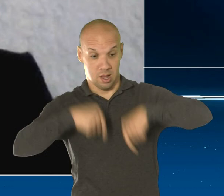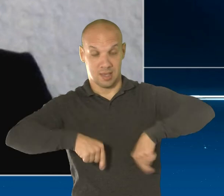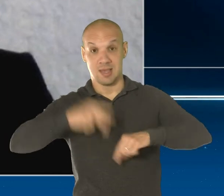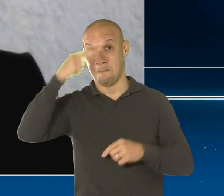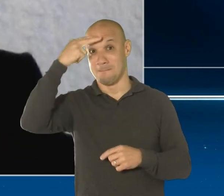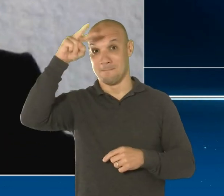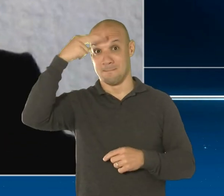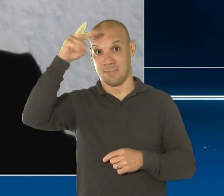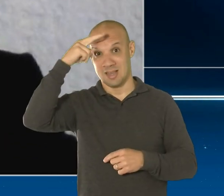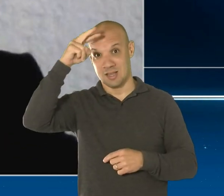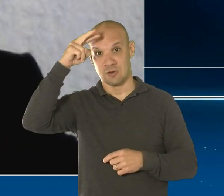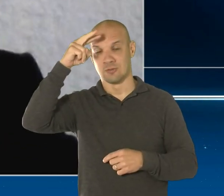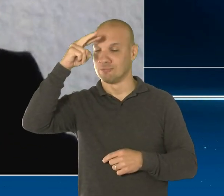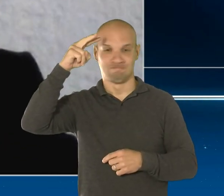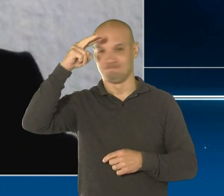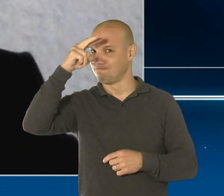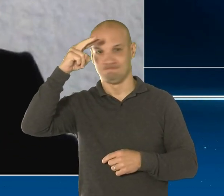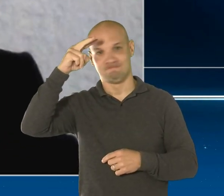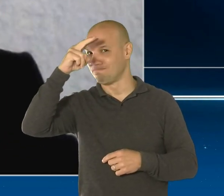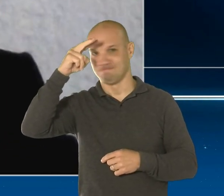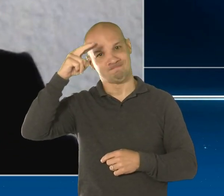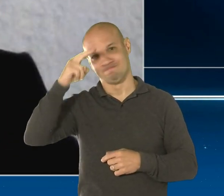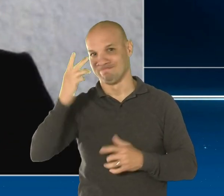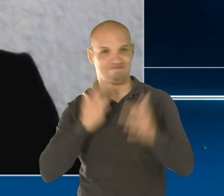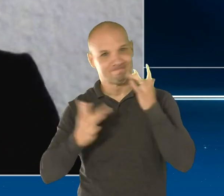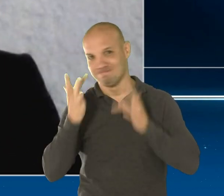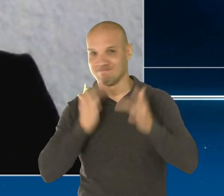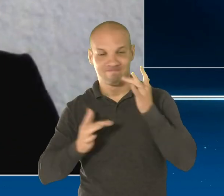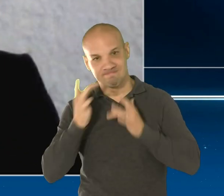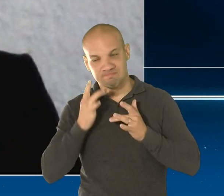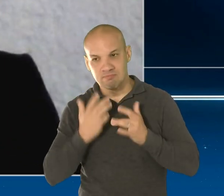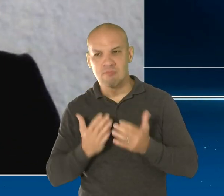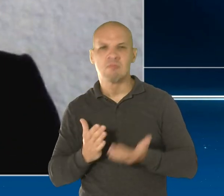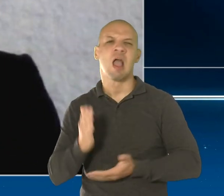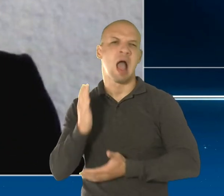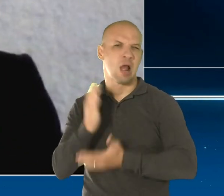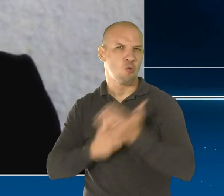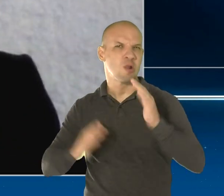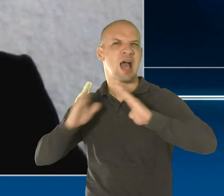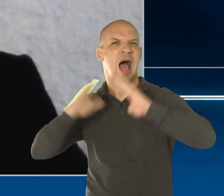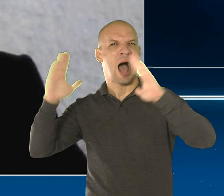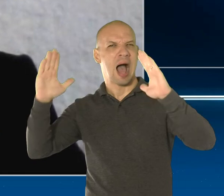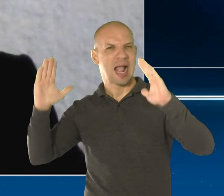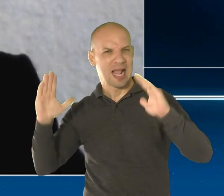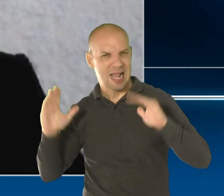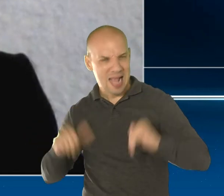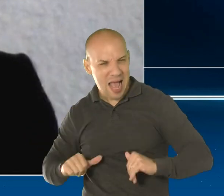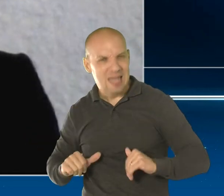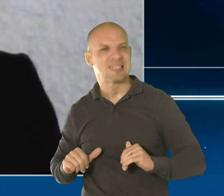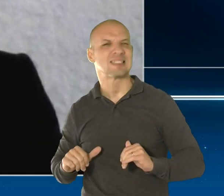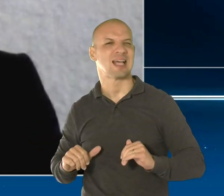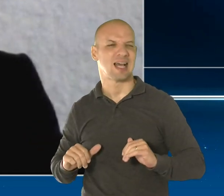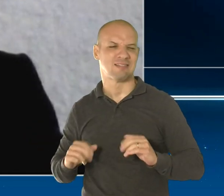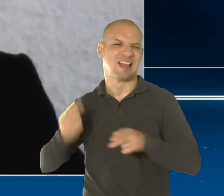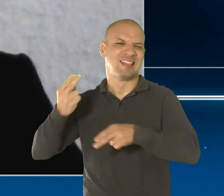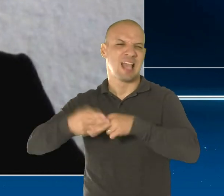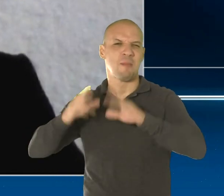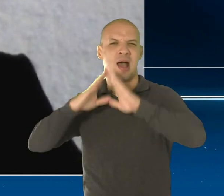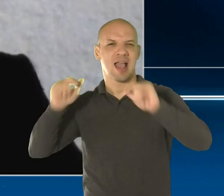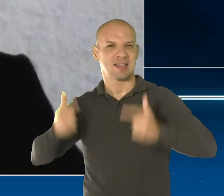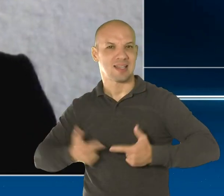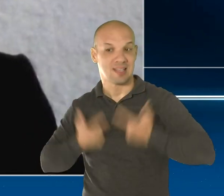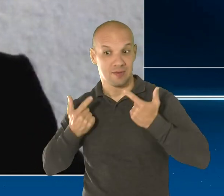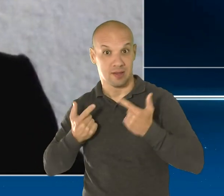México es muy precaria. Existen algunas casas de día en las cuales el cuidador